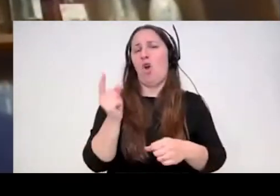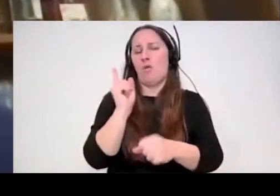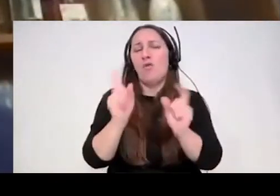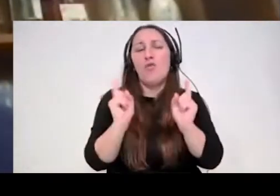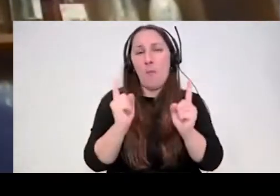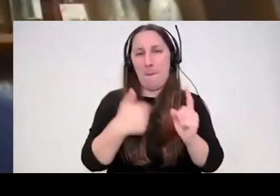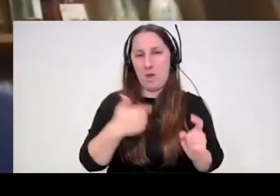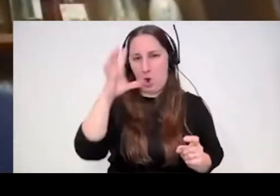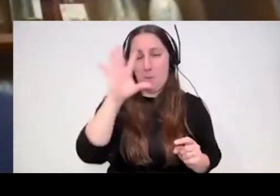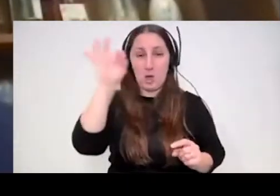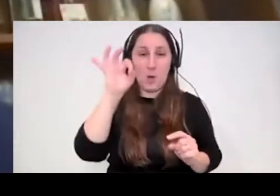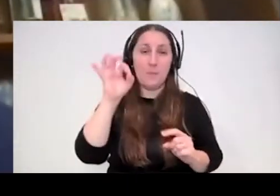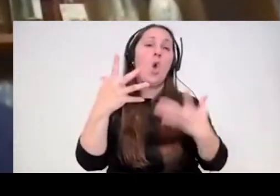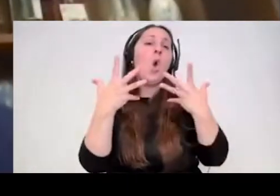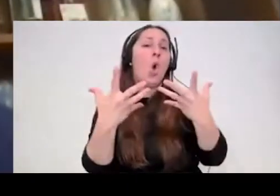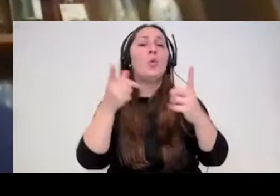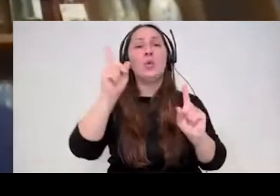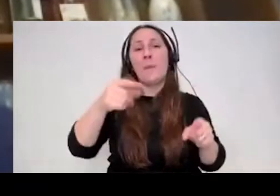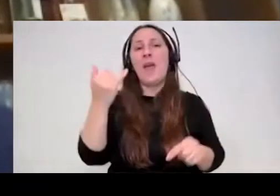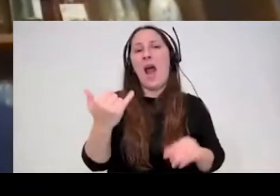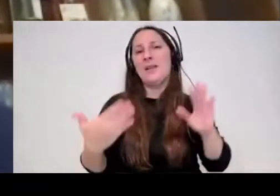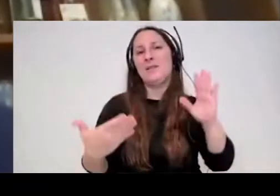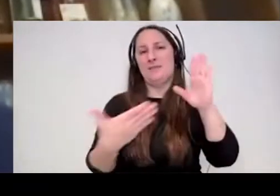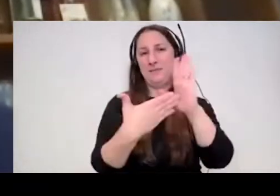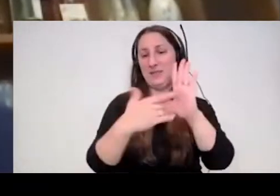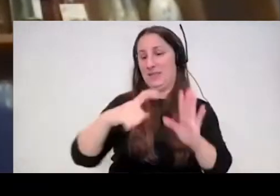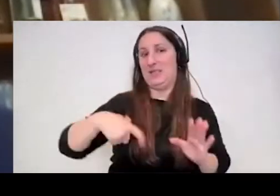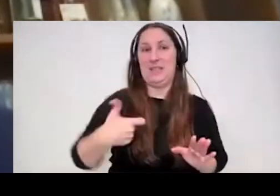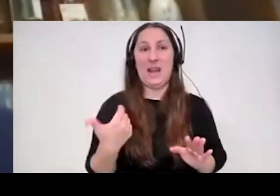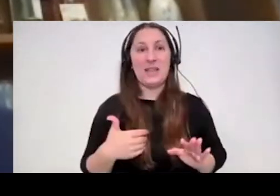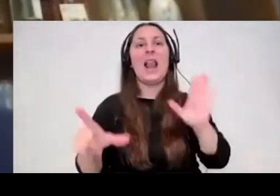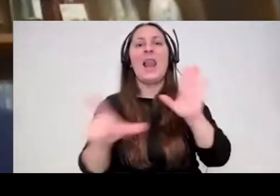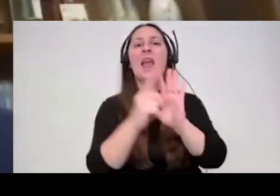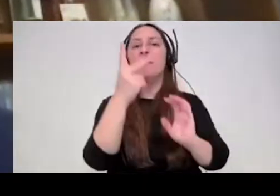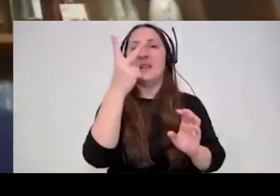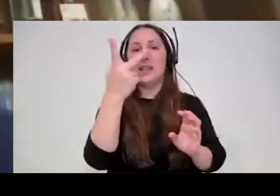como fuente, en torno al modelo sindical argentino, la ley